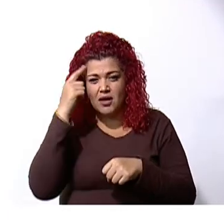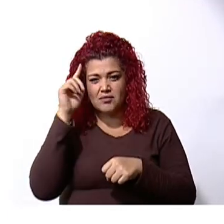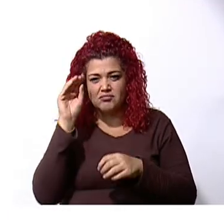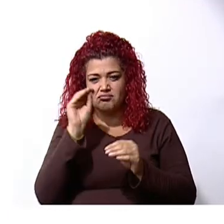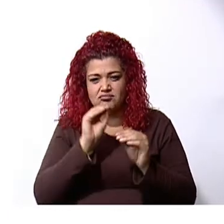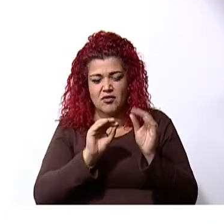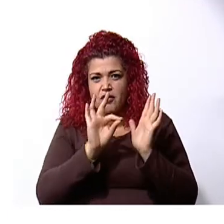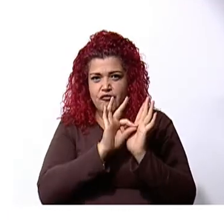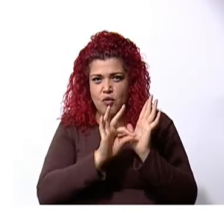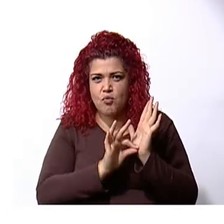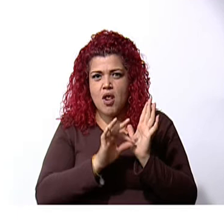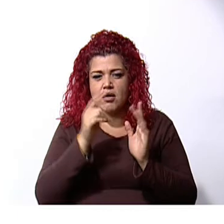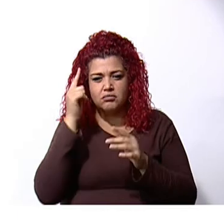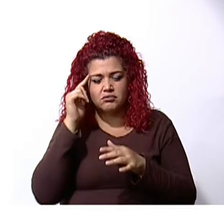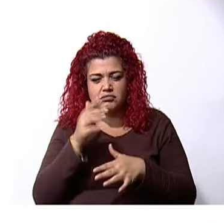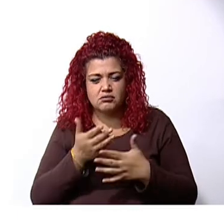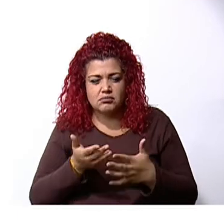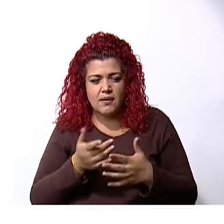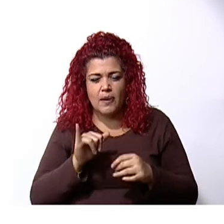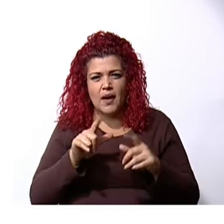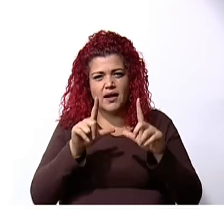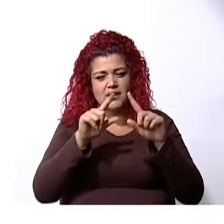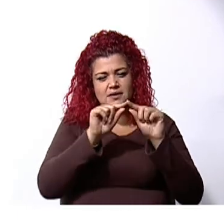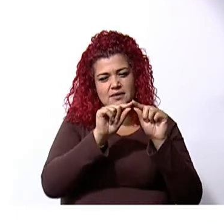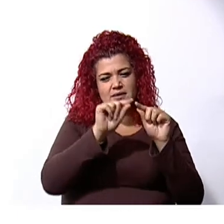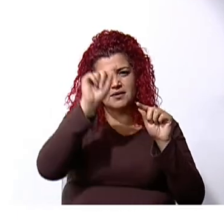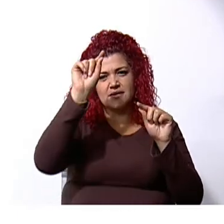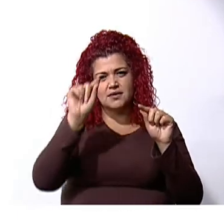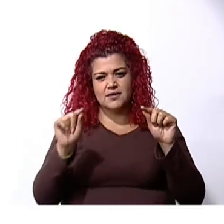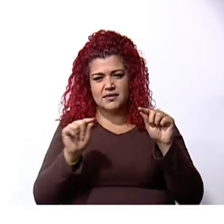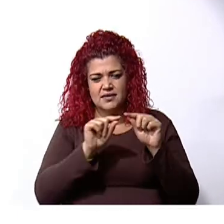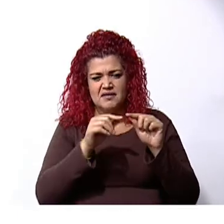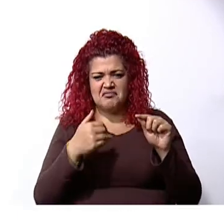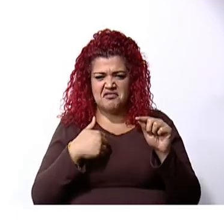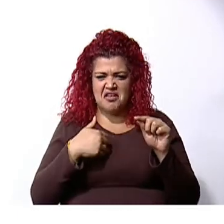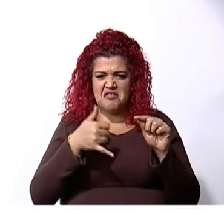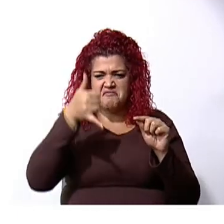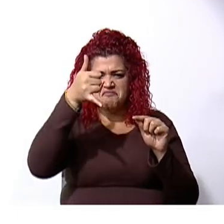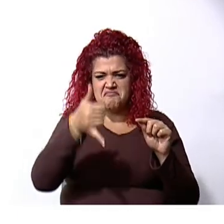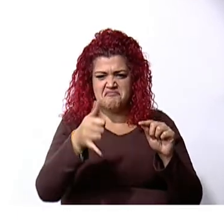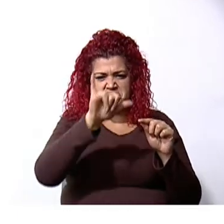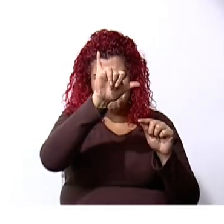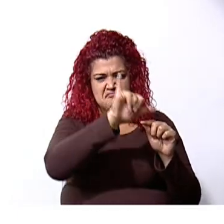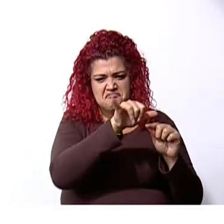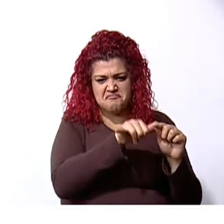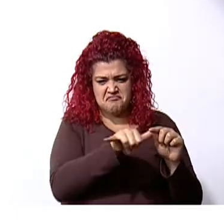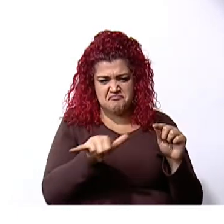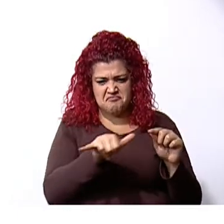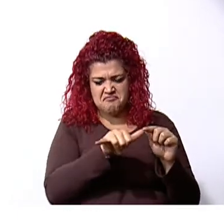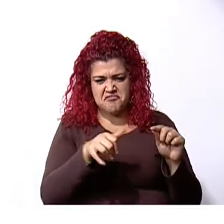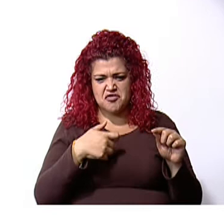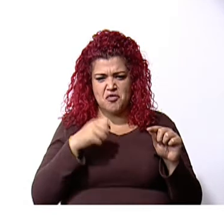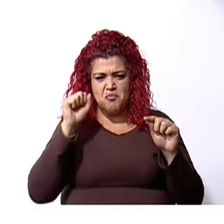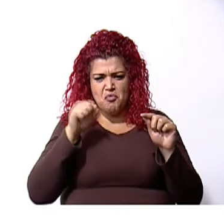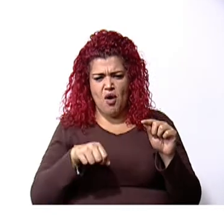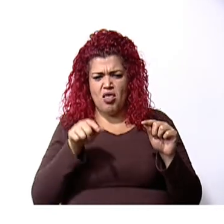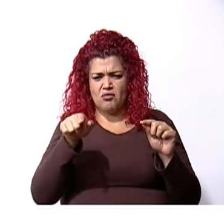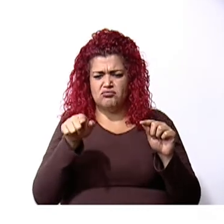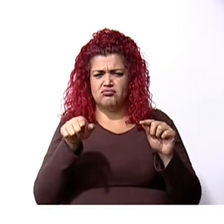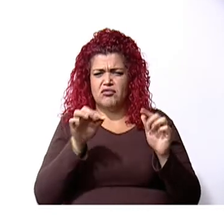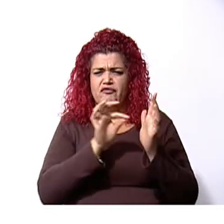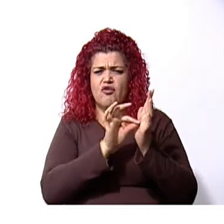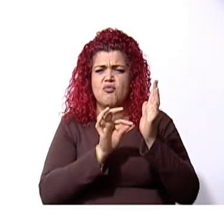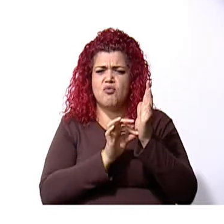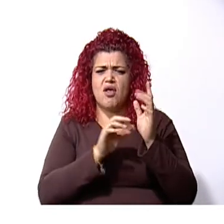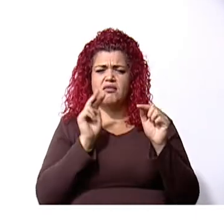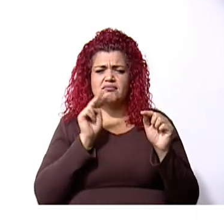fórmula, ¿verdad? Como los triángulos tienen 3 lados y miden lo mismo, podemos determinar esa fórmula que ustedes ven ahí